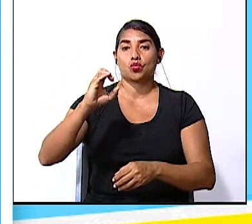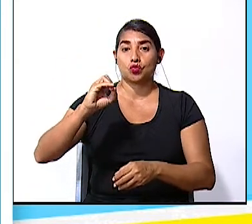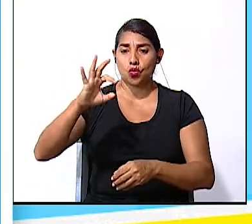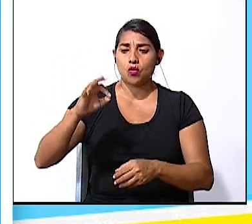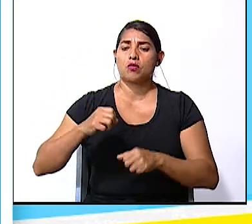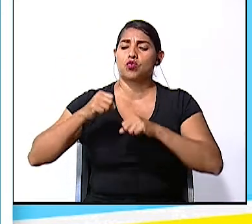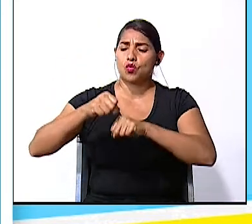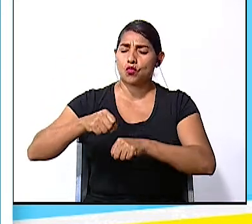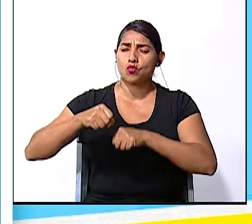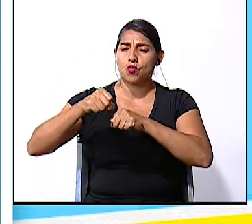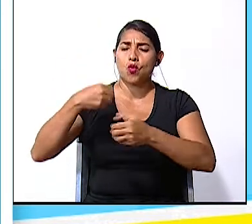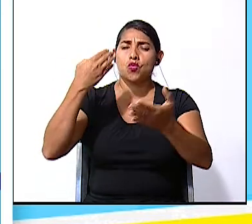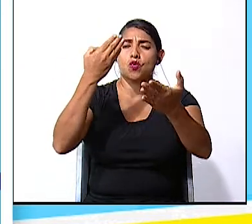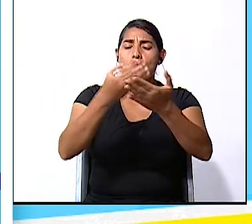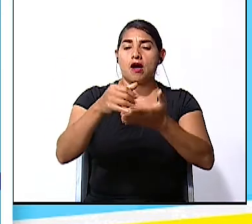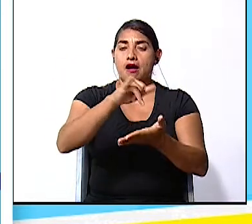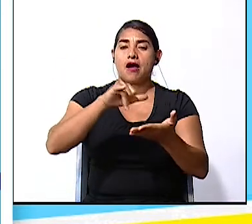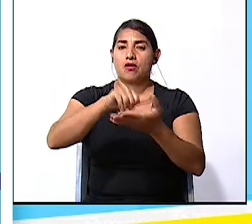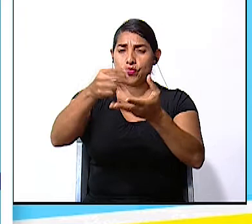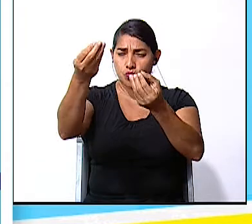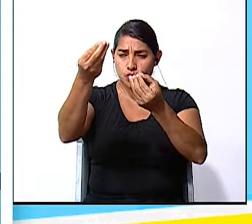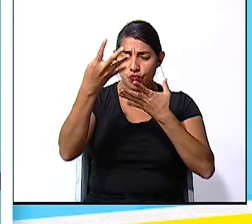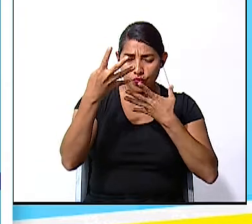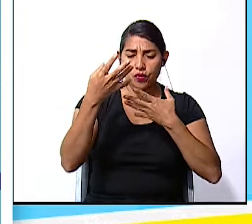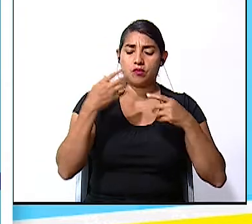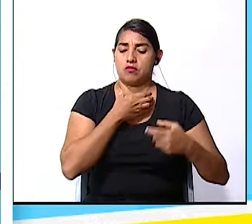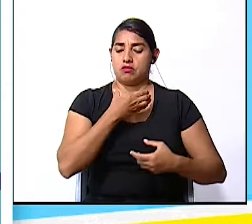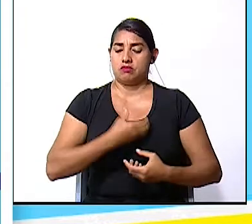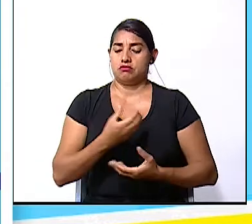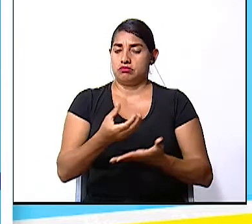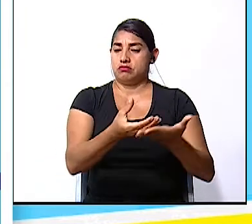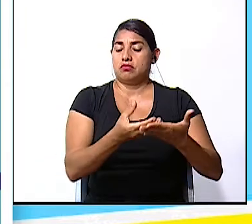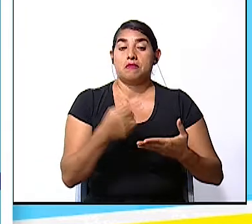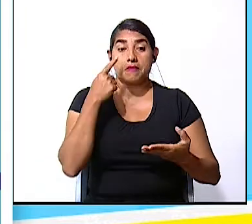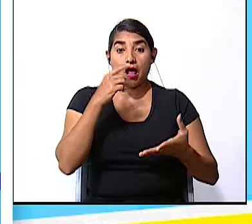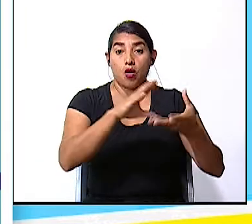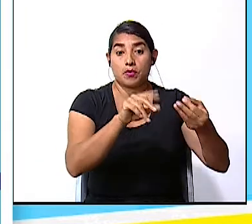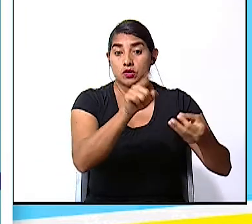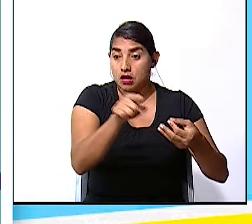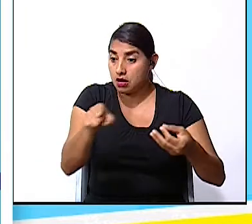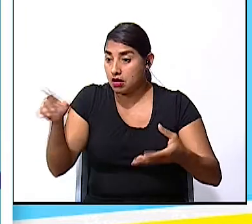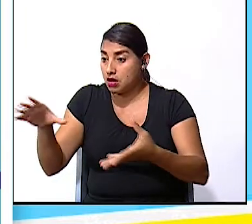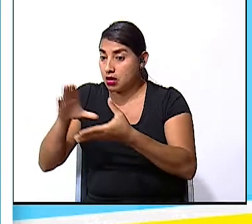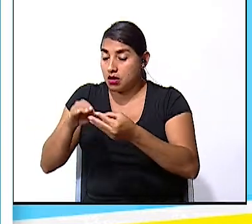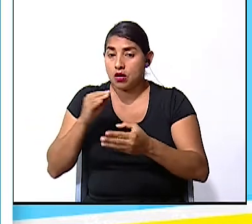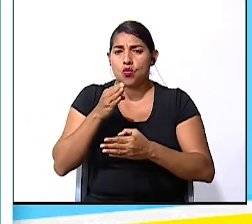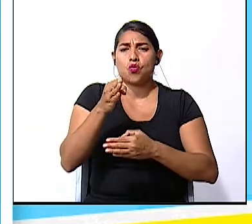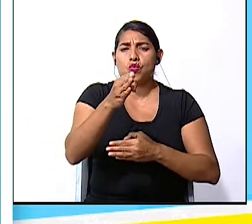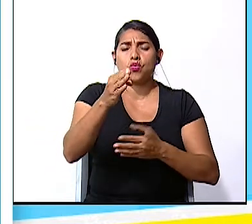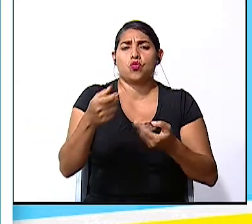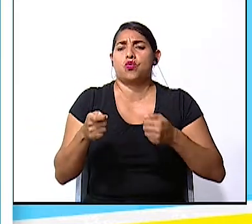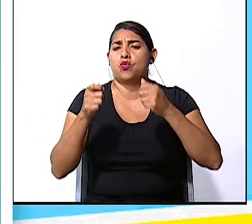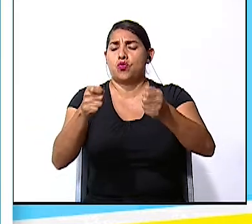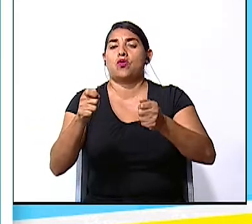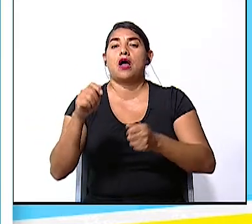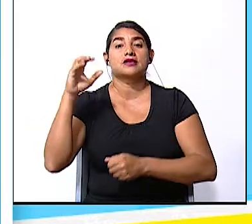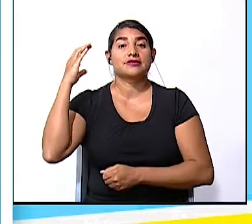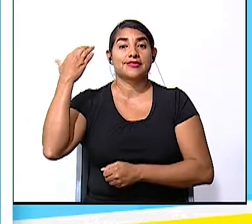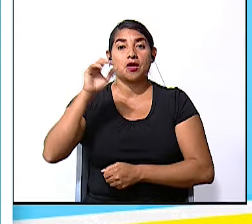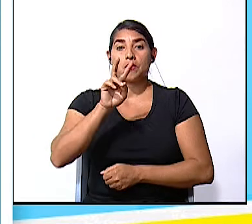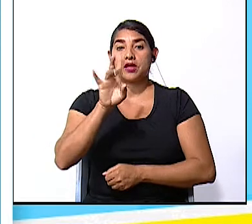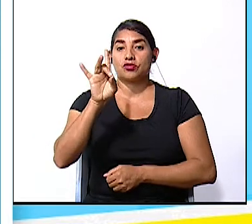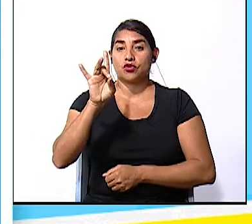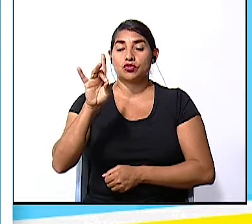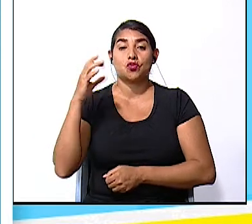caballo llega a San José, informando al ayuntamiento de lo ocurrido en Guatemala y León y siguiendo hacia Cartago. Un 28 de octubre